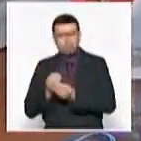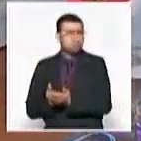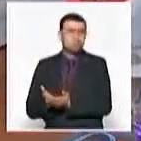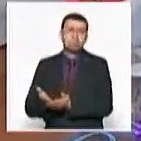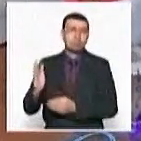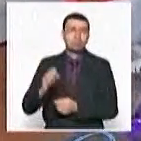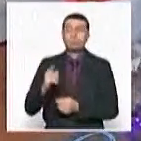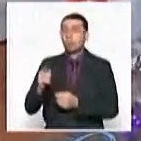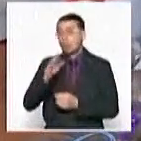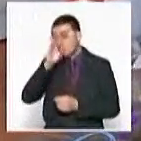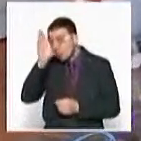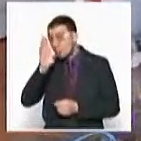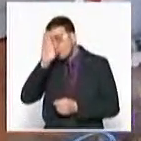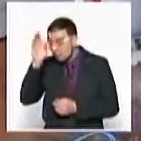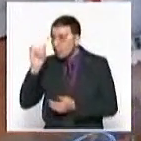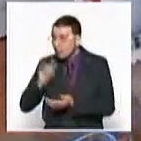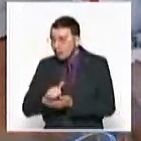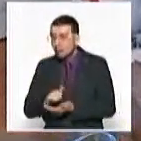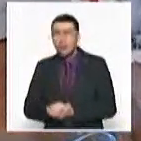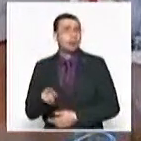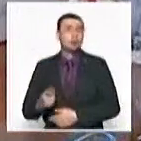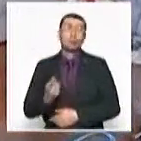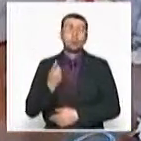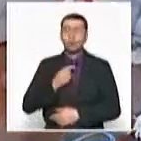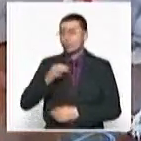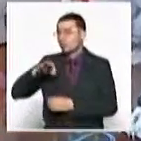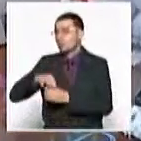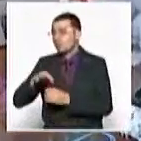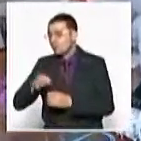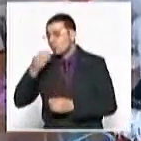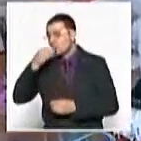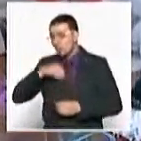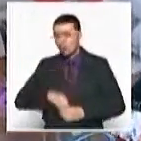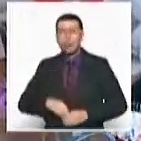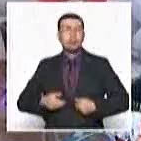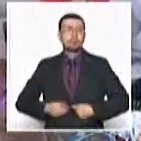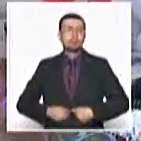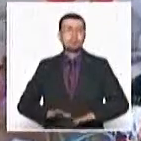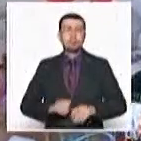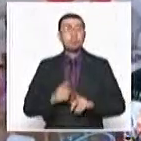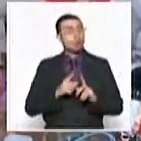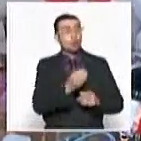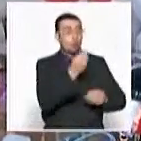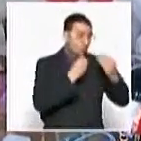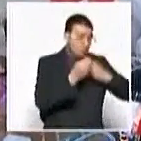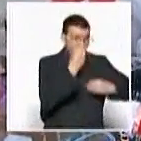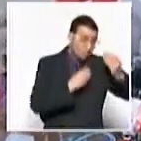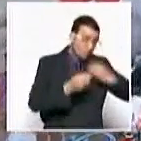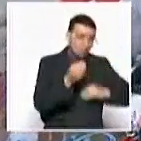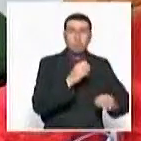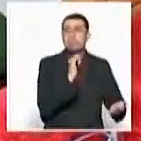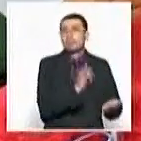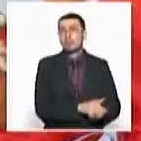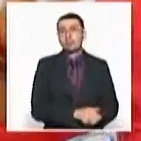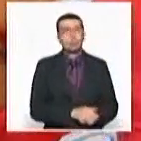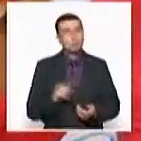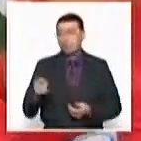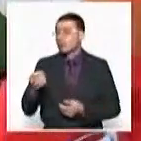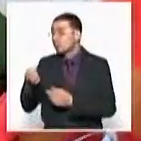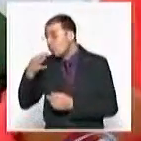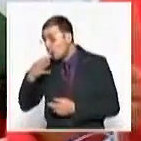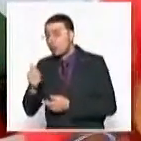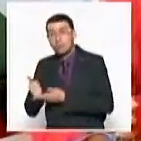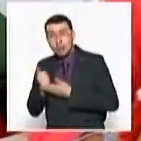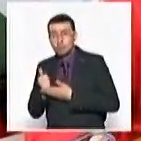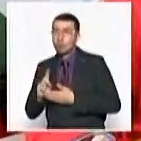estos productos y dicen, es que es con lo único que hoy de cuerpo, pero es que siguen comiendo lo mismo, es que no es el producto que me tome, es